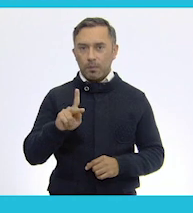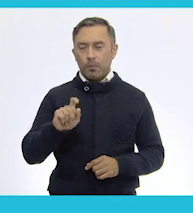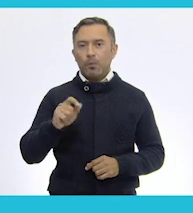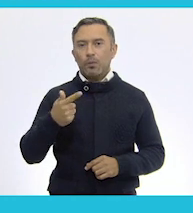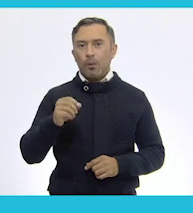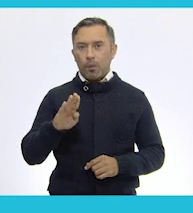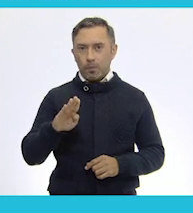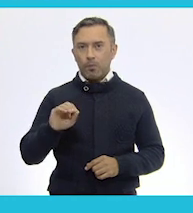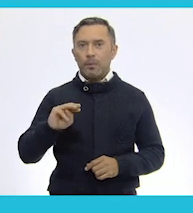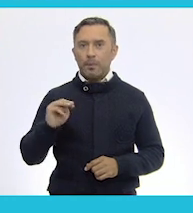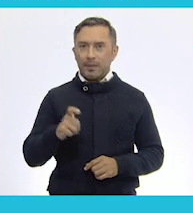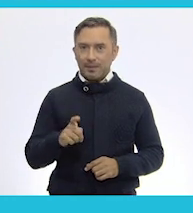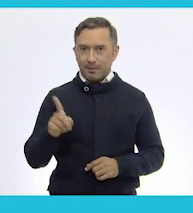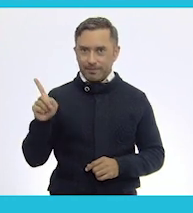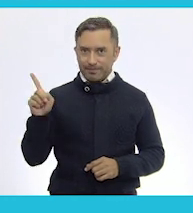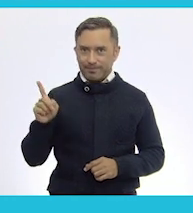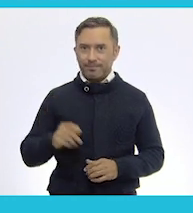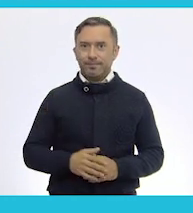conaliteg.cep.gob.mx.